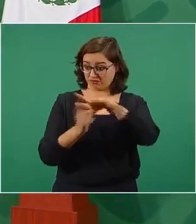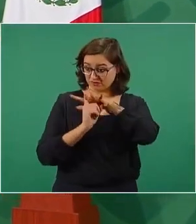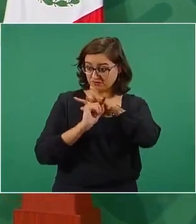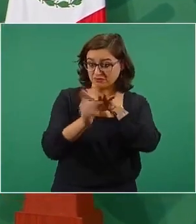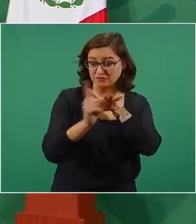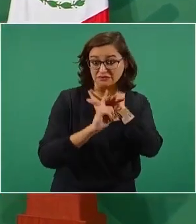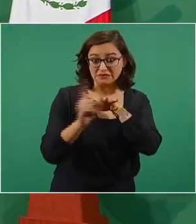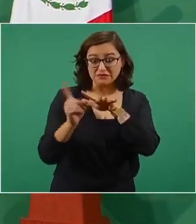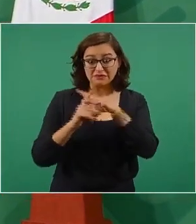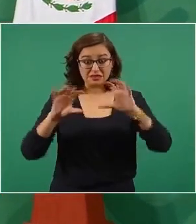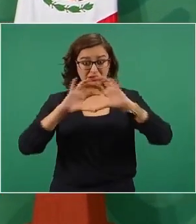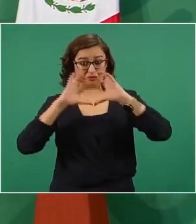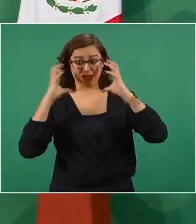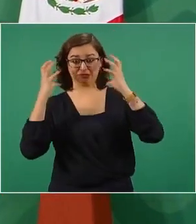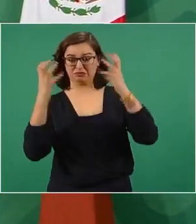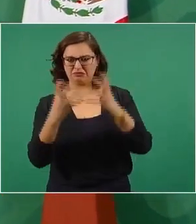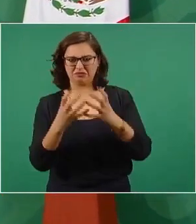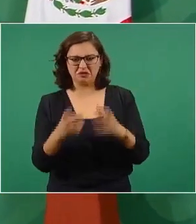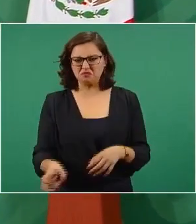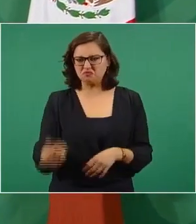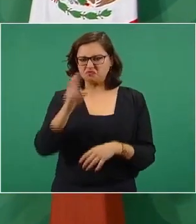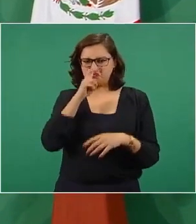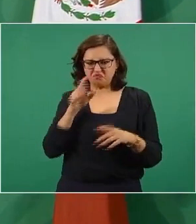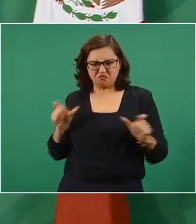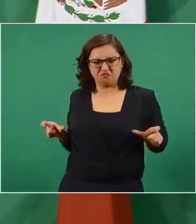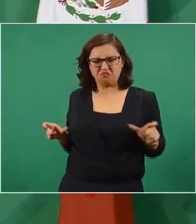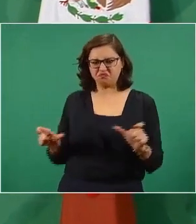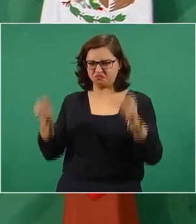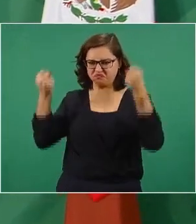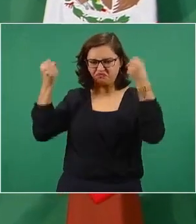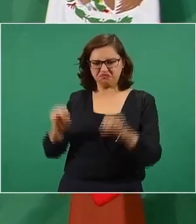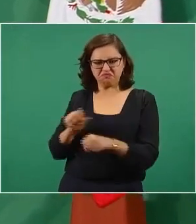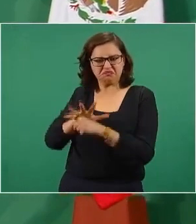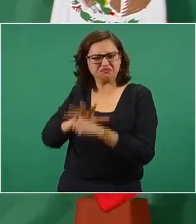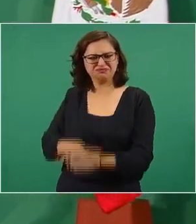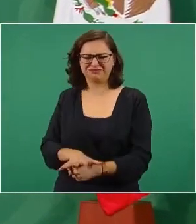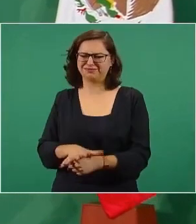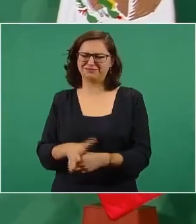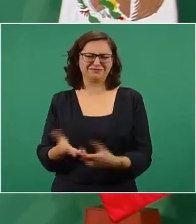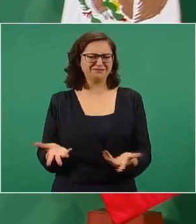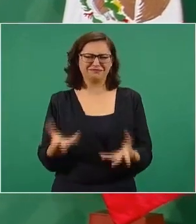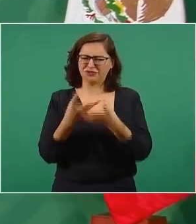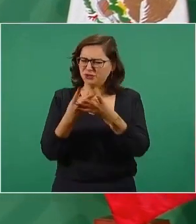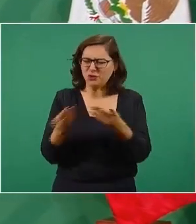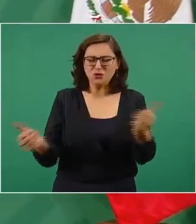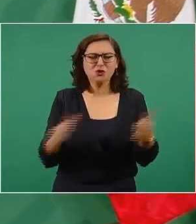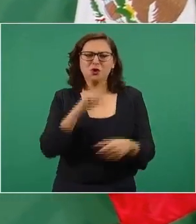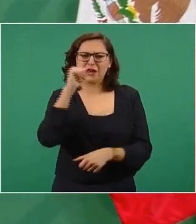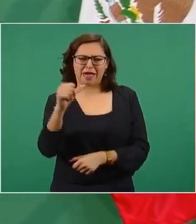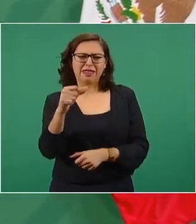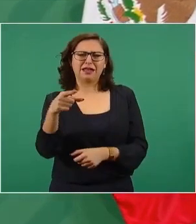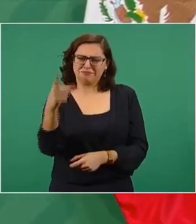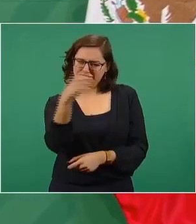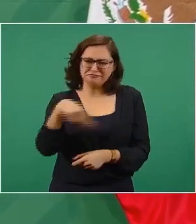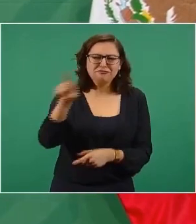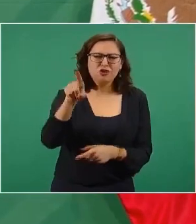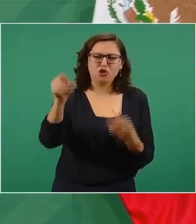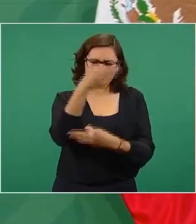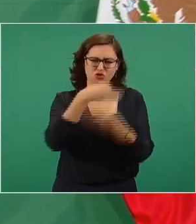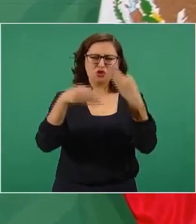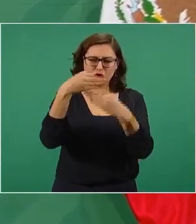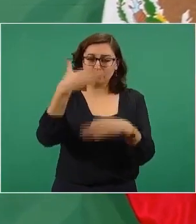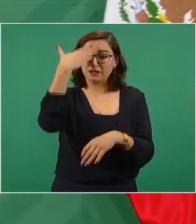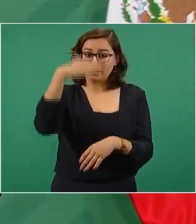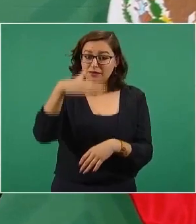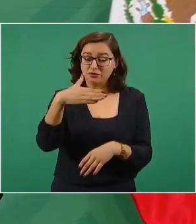resuelve con medidas coercitivas sino con justicia y bienestar